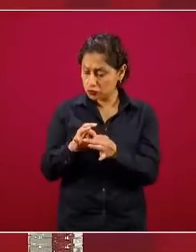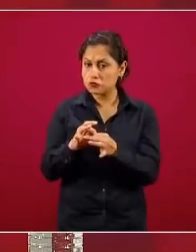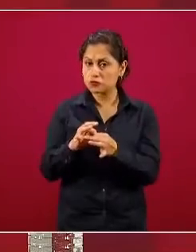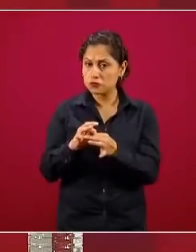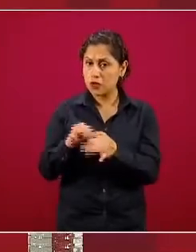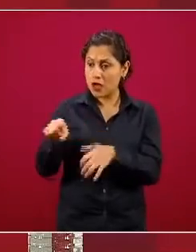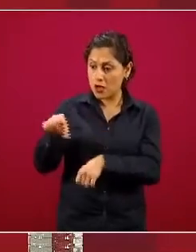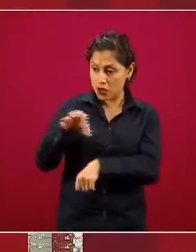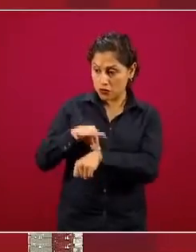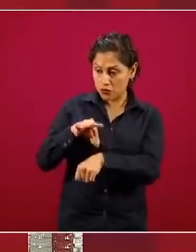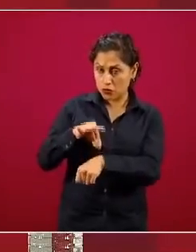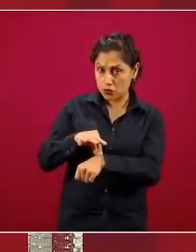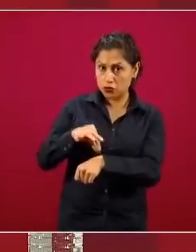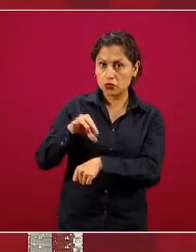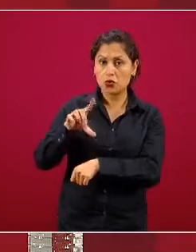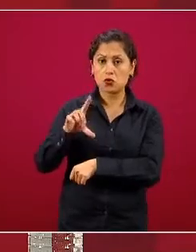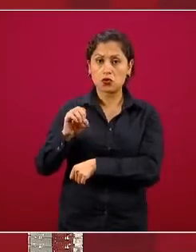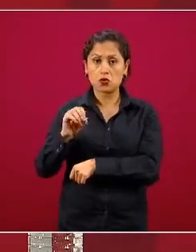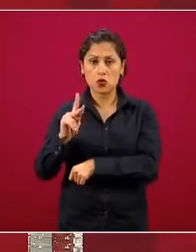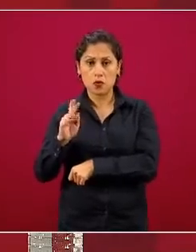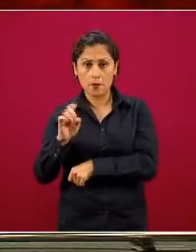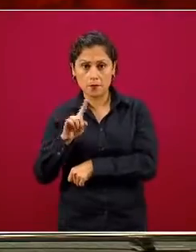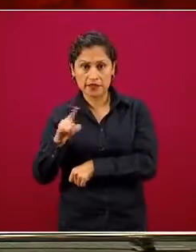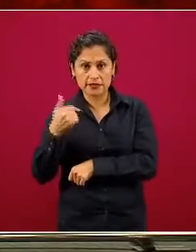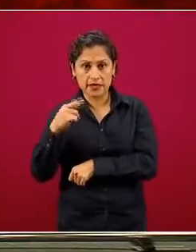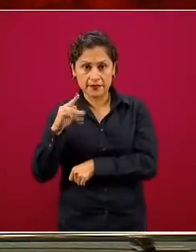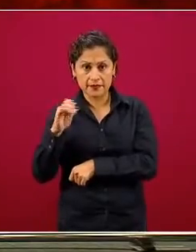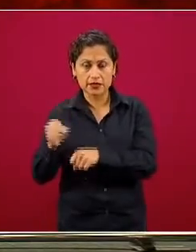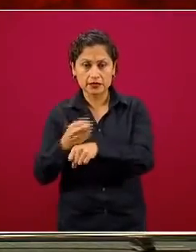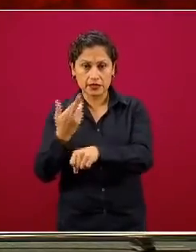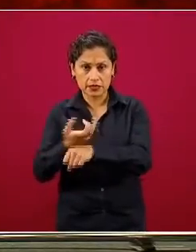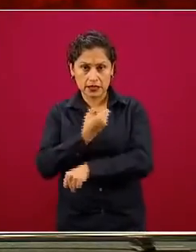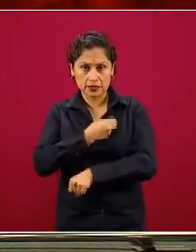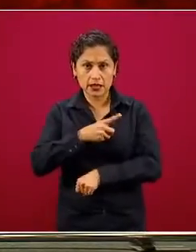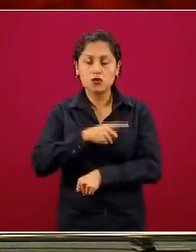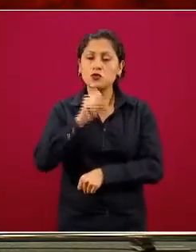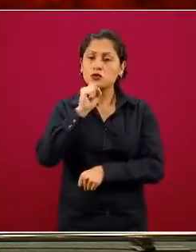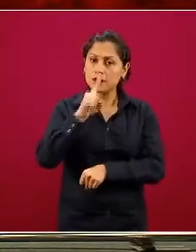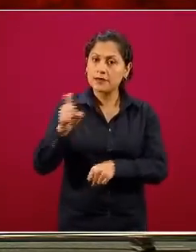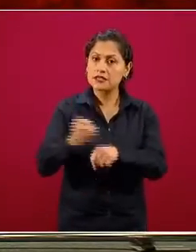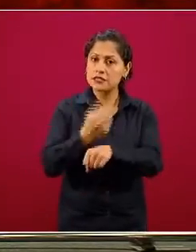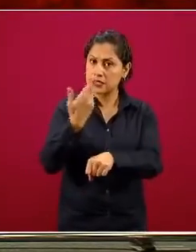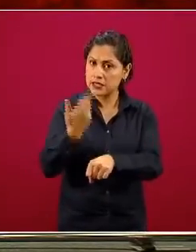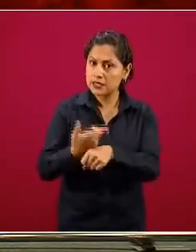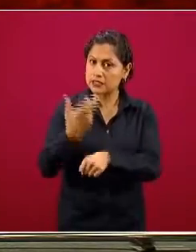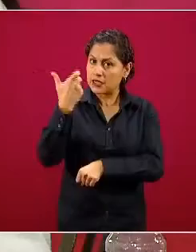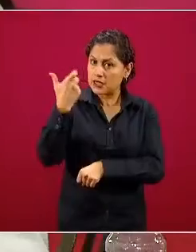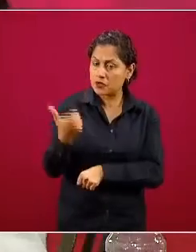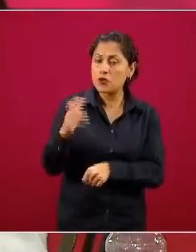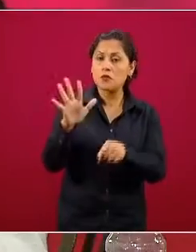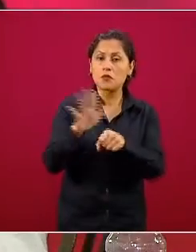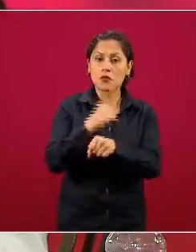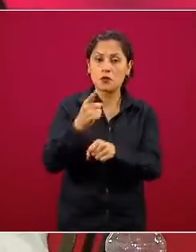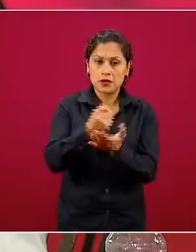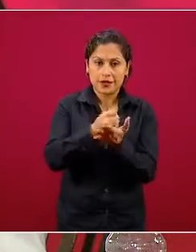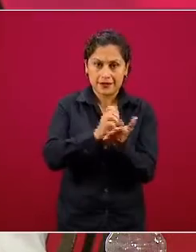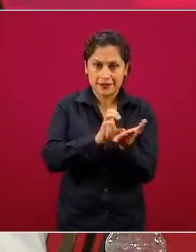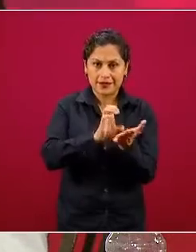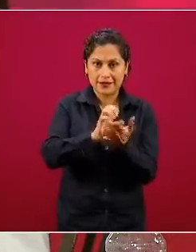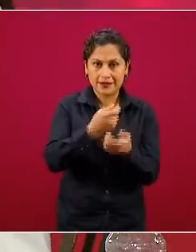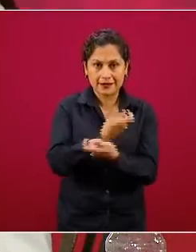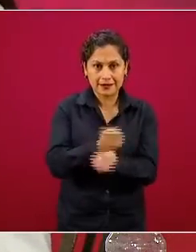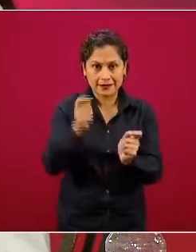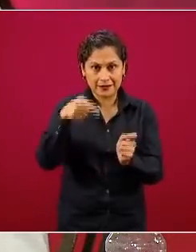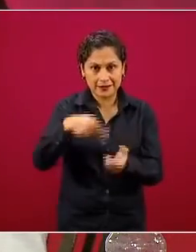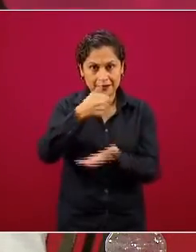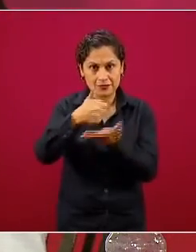el doctor López Gatell de la Secretaría de Salud, estamos en coordinación con la Secretaría de Economía por los créditos que se están dando en la Ciudad de México.